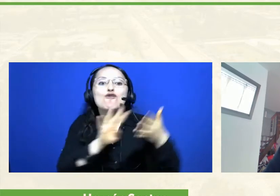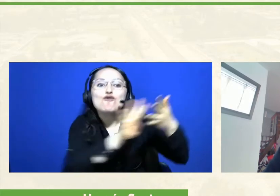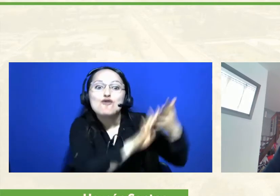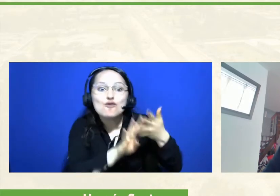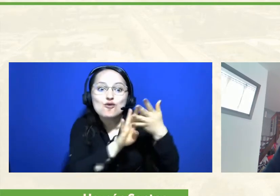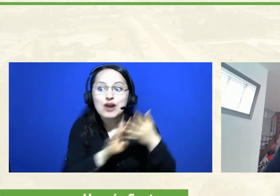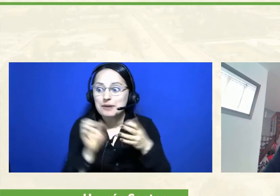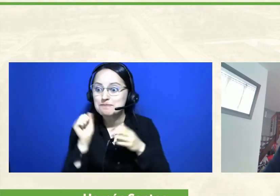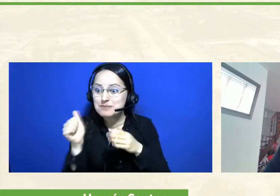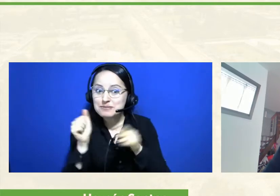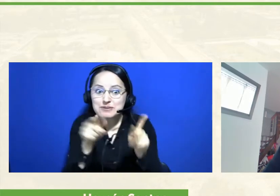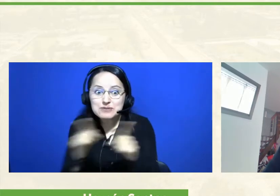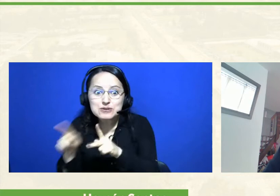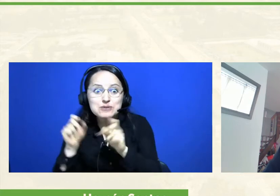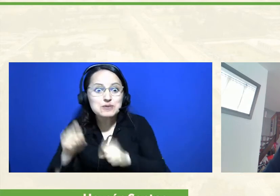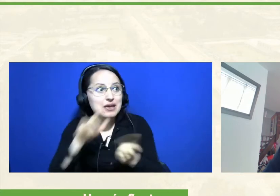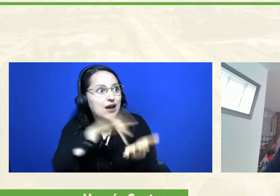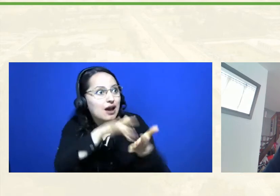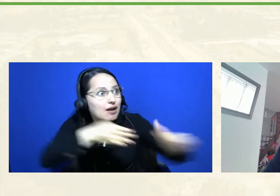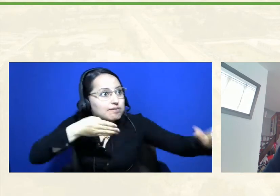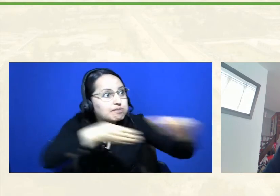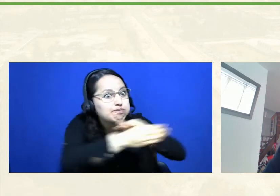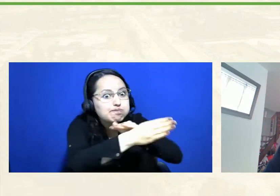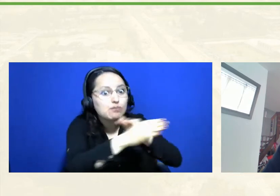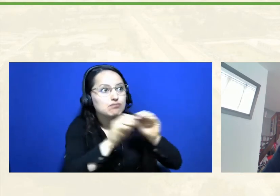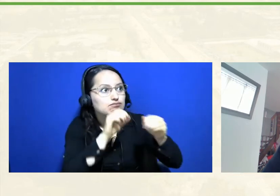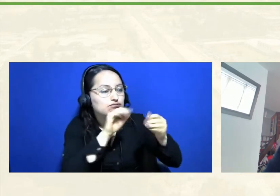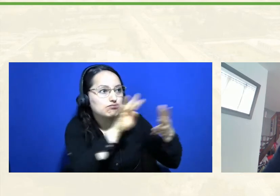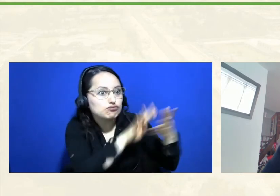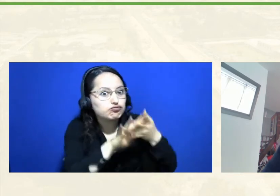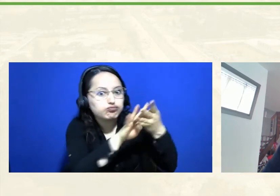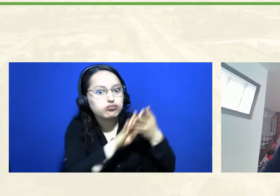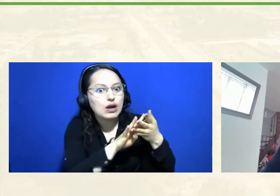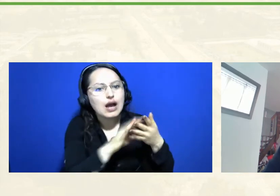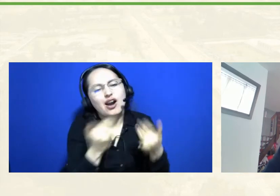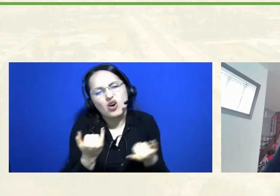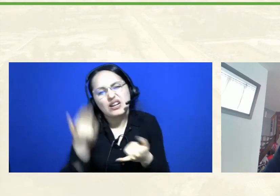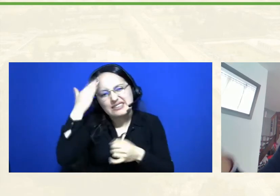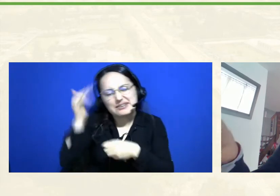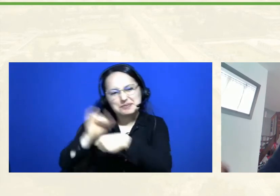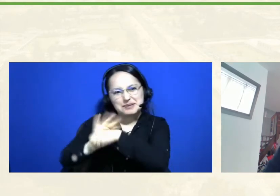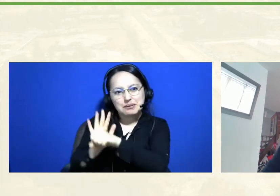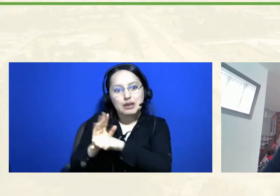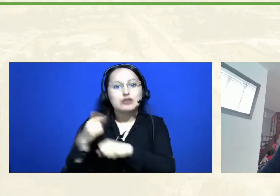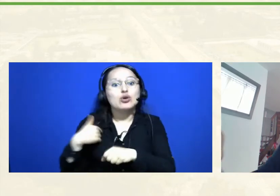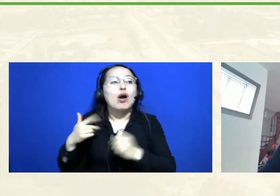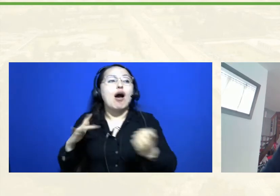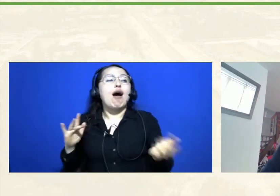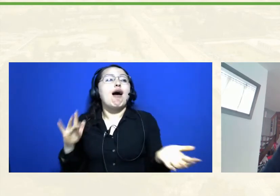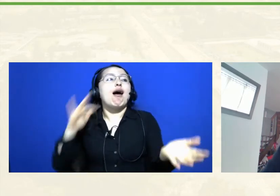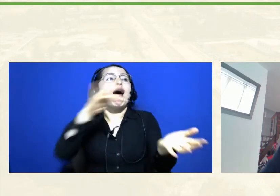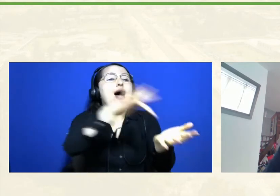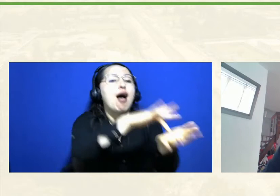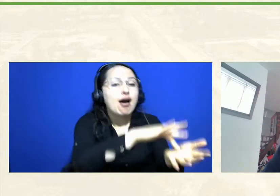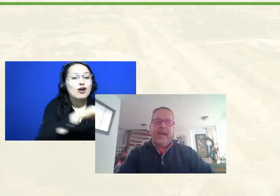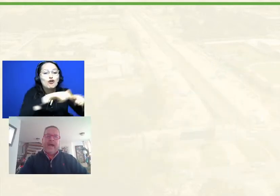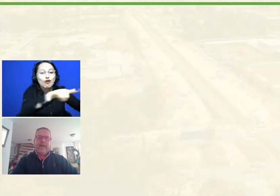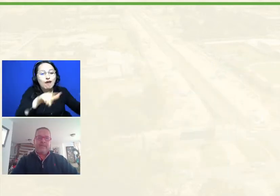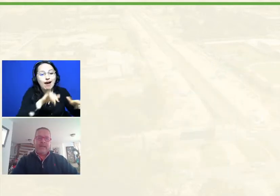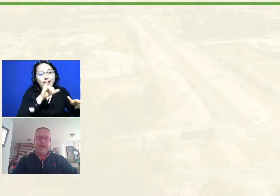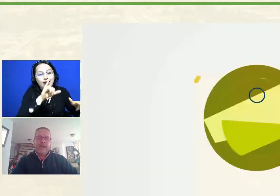pueda postular y como estamos en época de pandemia, la gente no tenga que trasladarse hasta el IDU, sino que ahí pueda de una manera muy